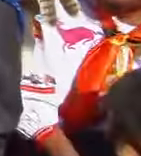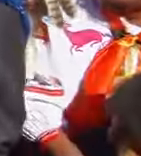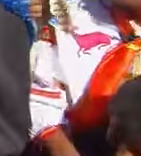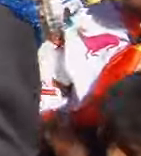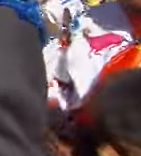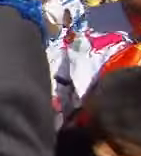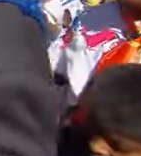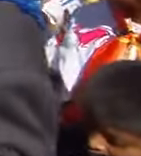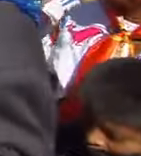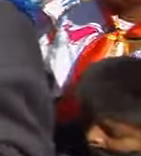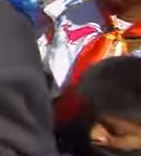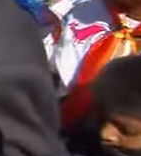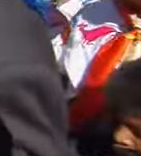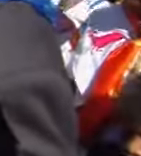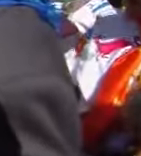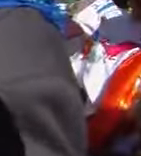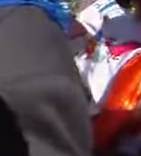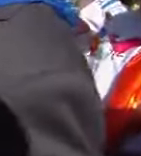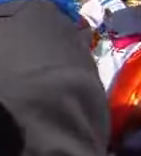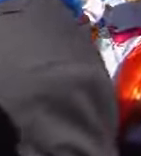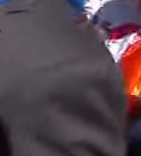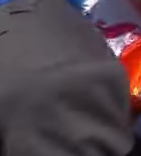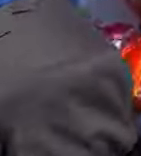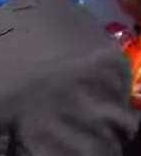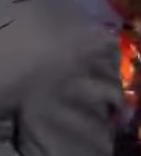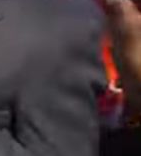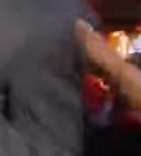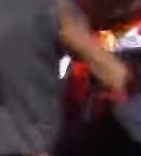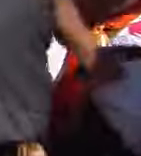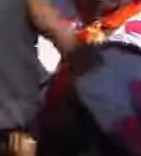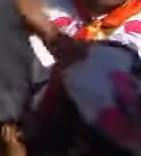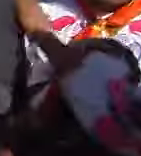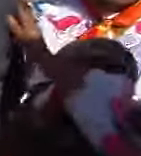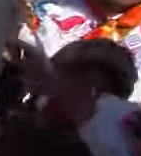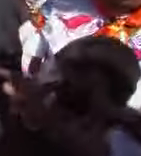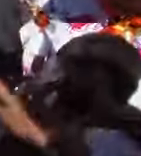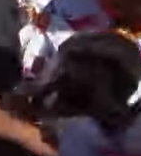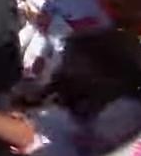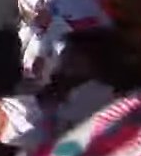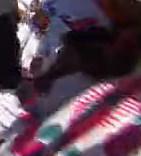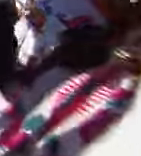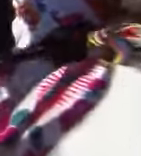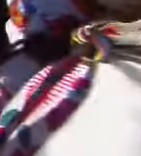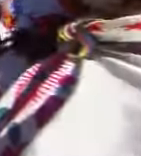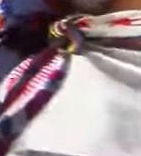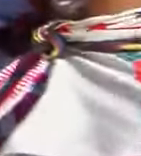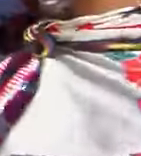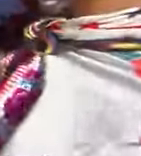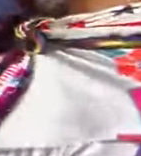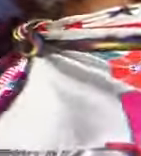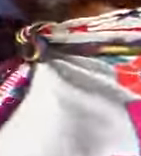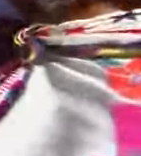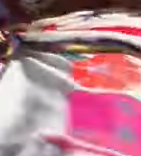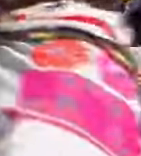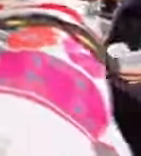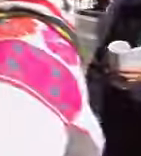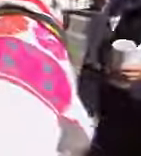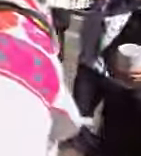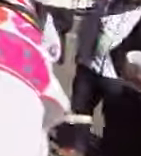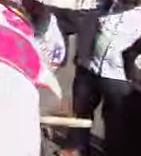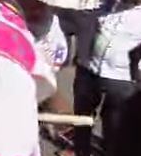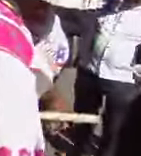Gobernador tradicional de Potro de la Palmita del Nayar, Nayarit. Ah, Nayar. Rubén López. Consejo regional por este